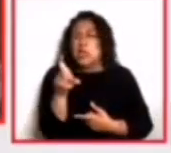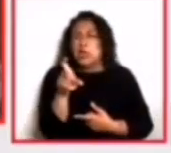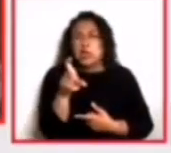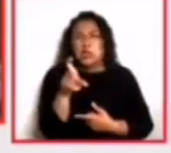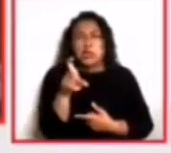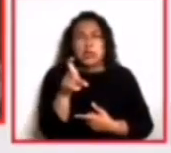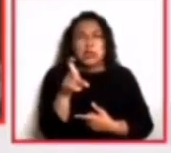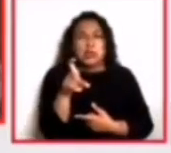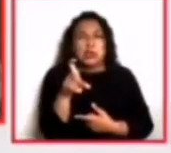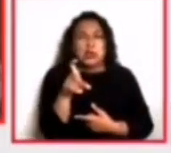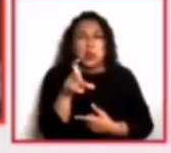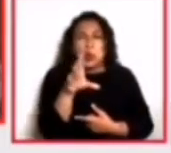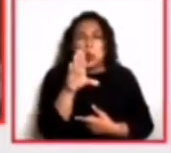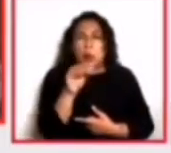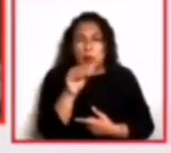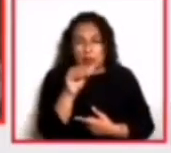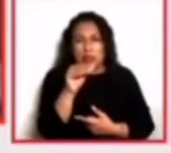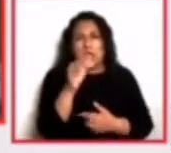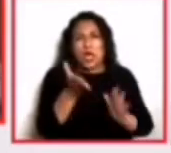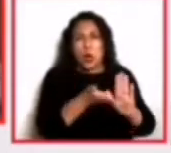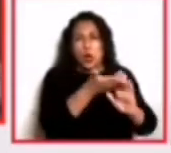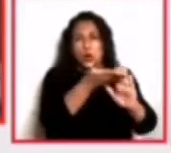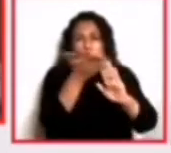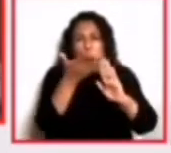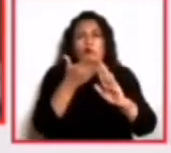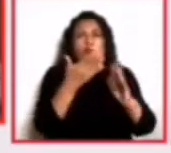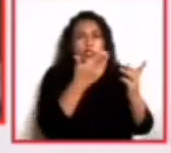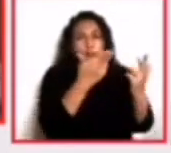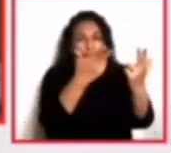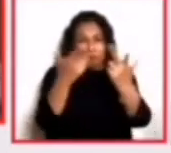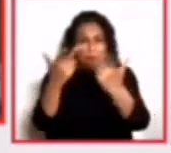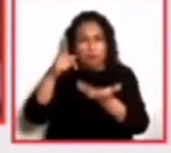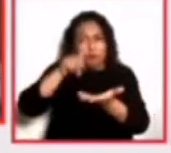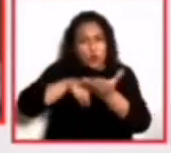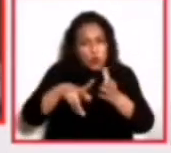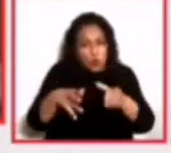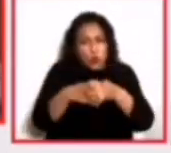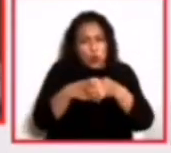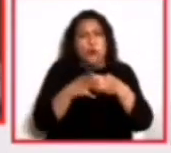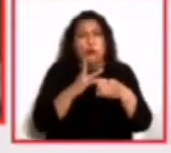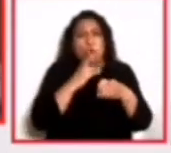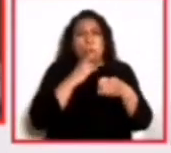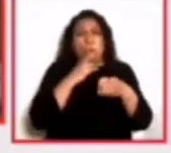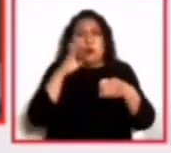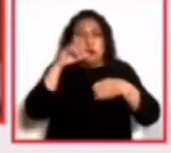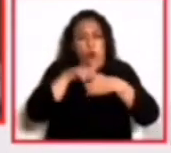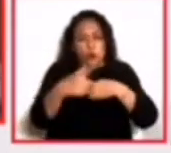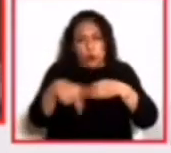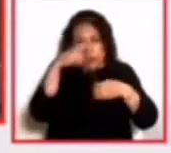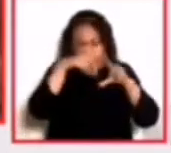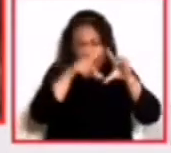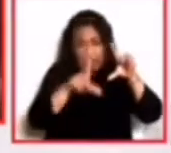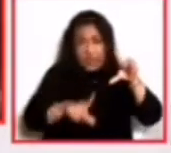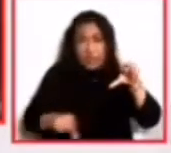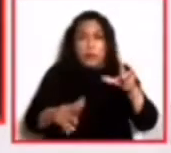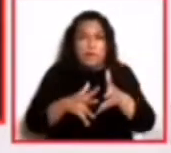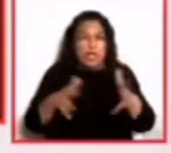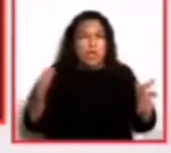190 inmuebles afectados que son parte del patrimonio cultural del país, la mayoría